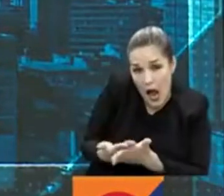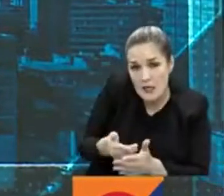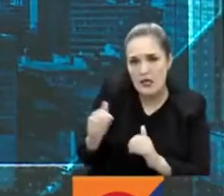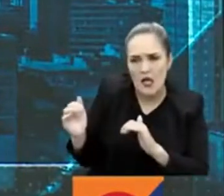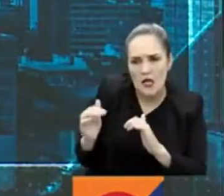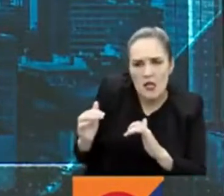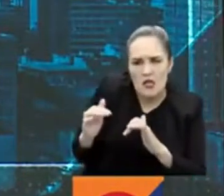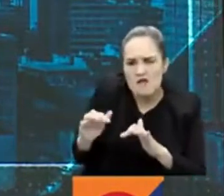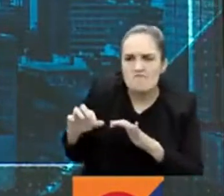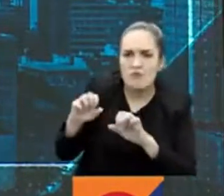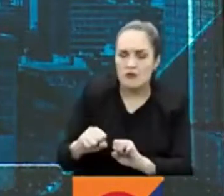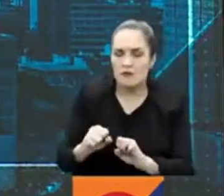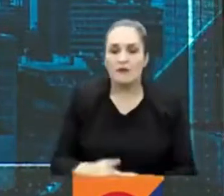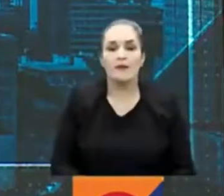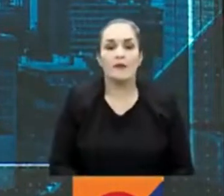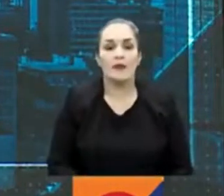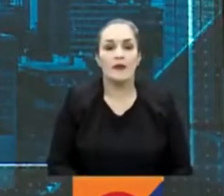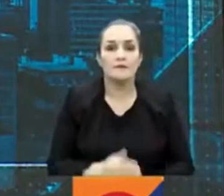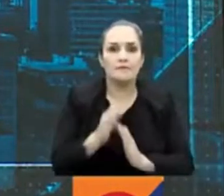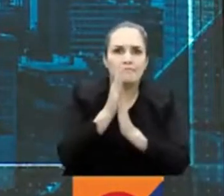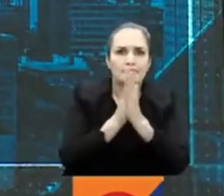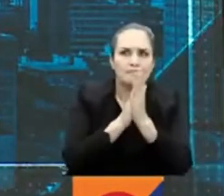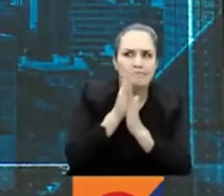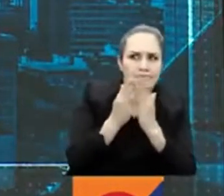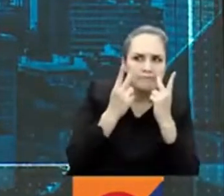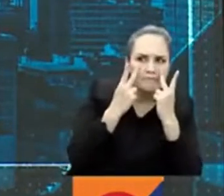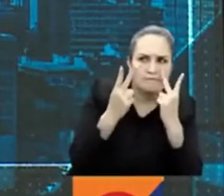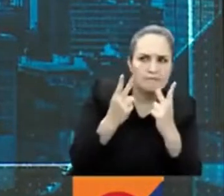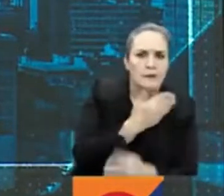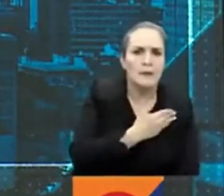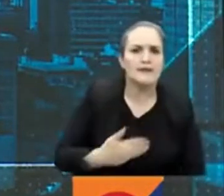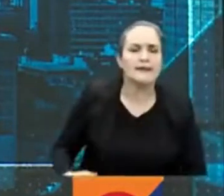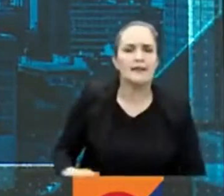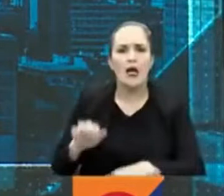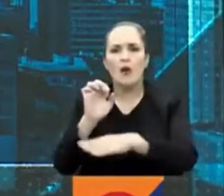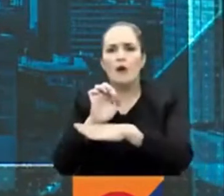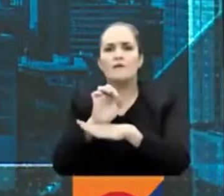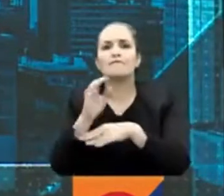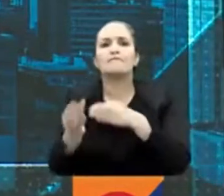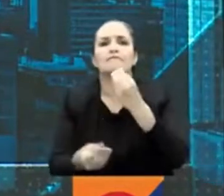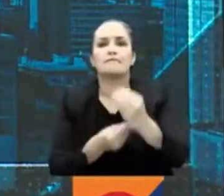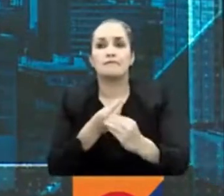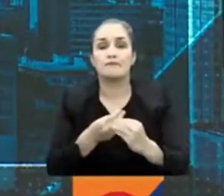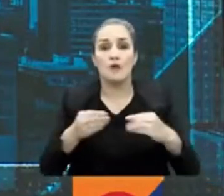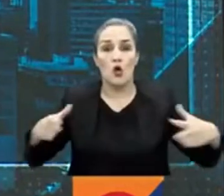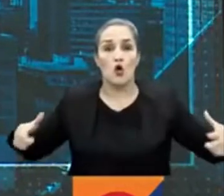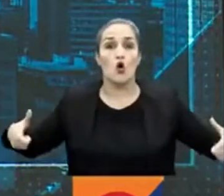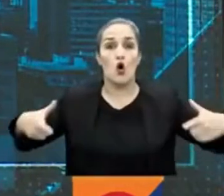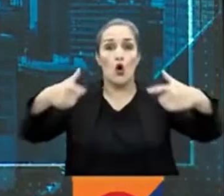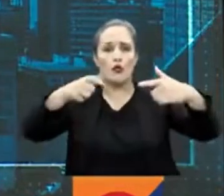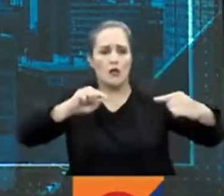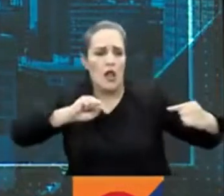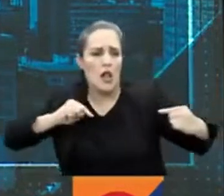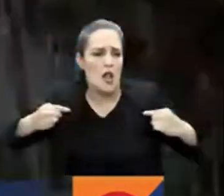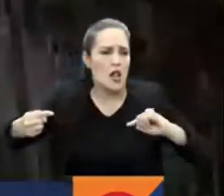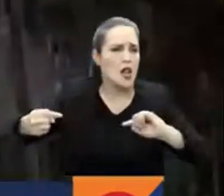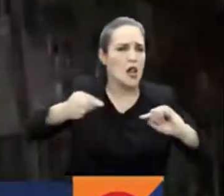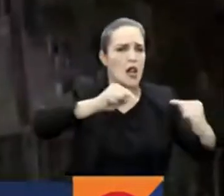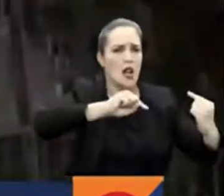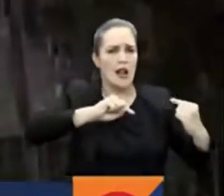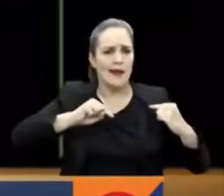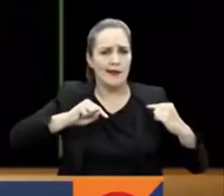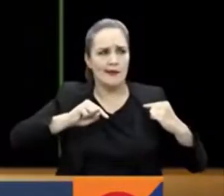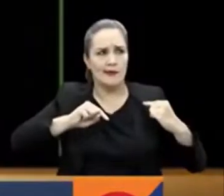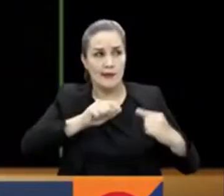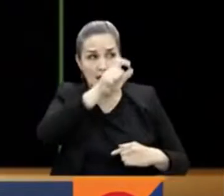Y hay expectativa por el futuro del presidente Guillermo Lasso en Ecuador. El Congreso de ese país debate en sesión virtual la